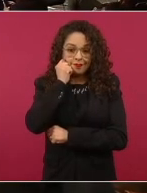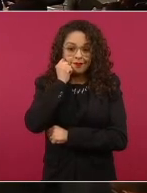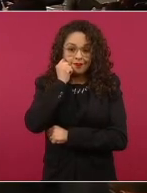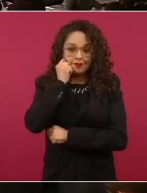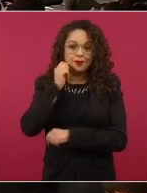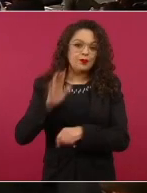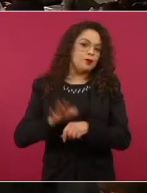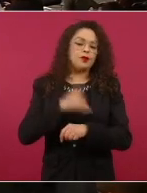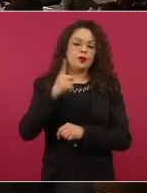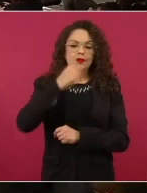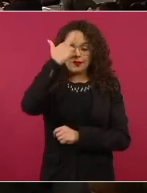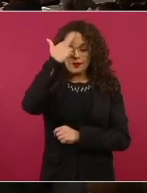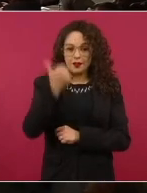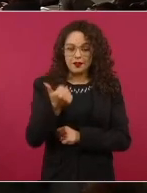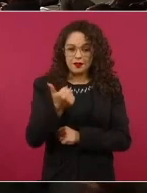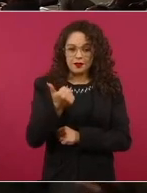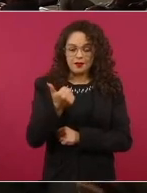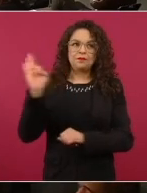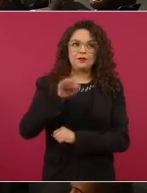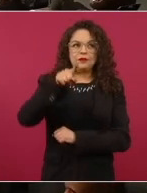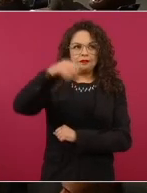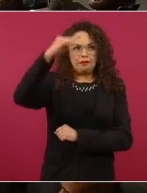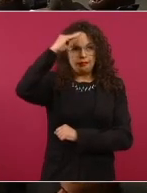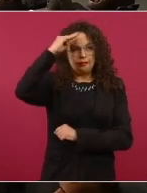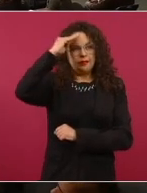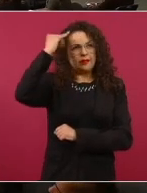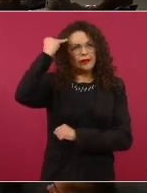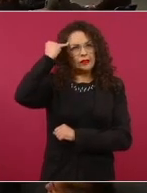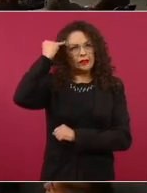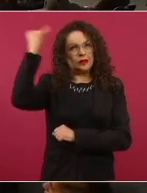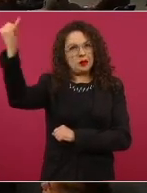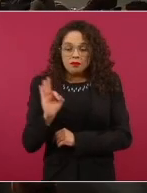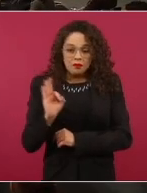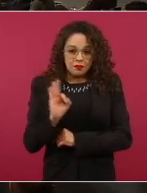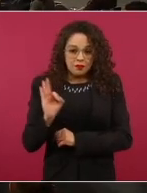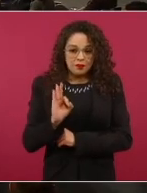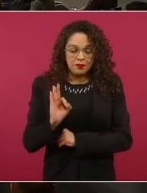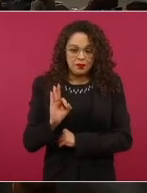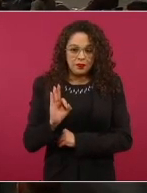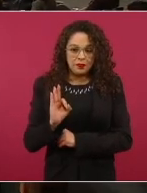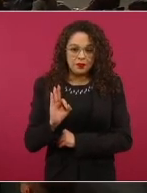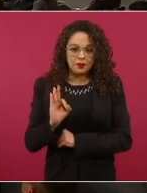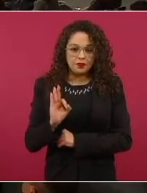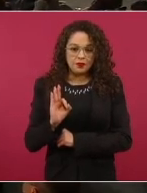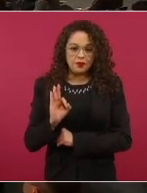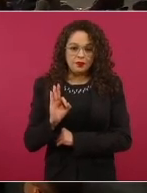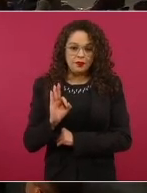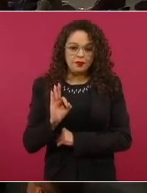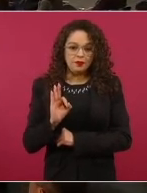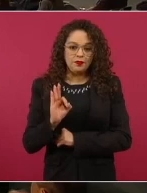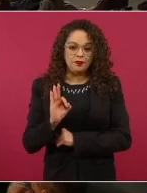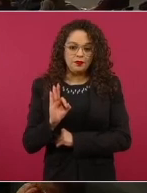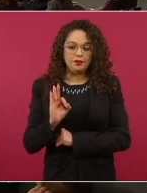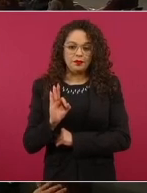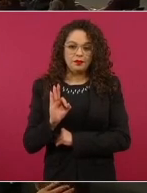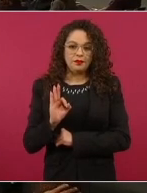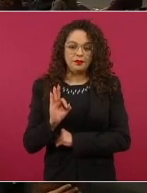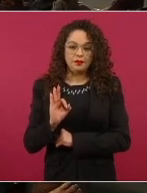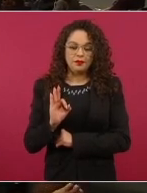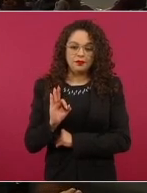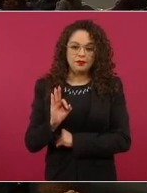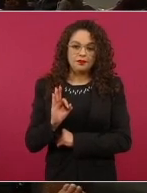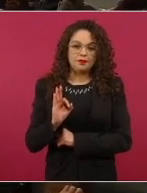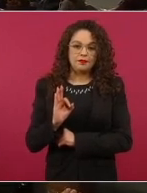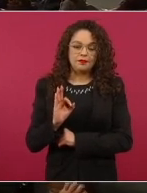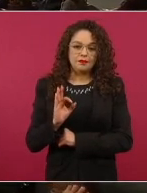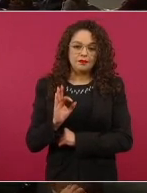porque imagínense, si no es ni siquiera aceptable de